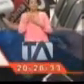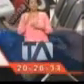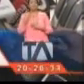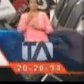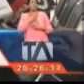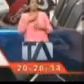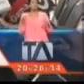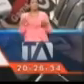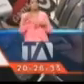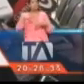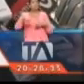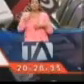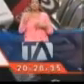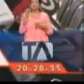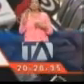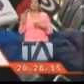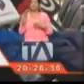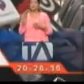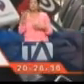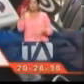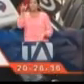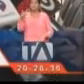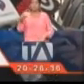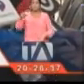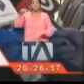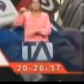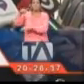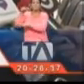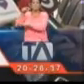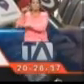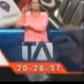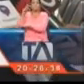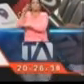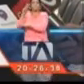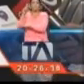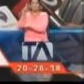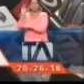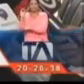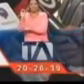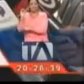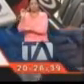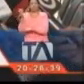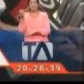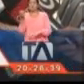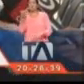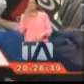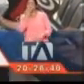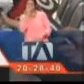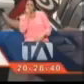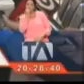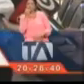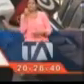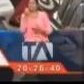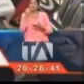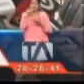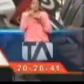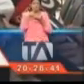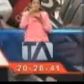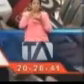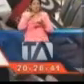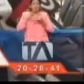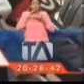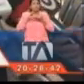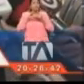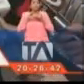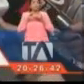hemos acusado por el hecho de que el contribuyente Mauro T. habría omitido sus ingresos, pues se ha identificado